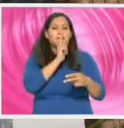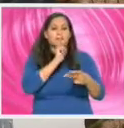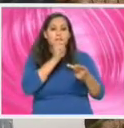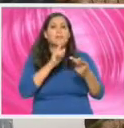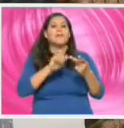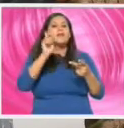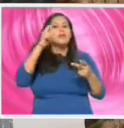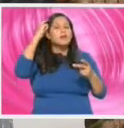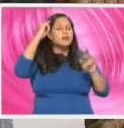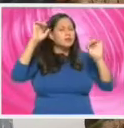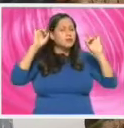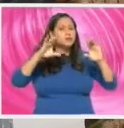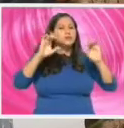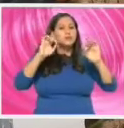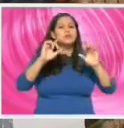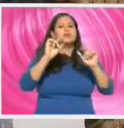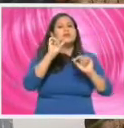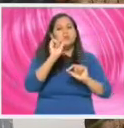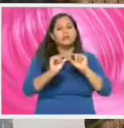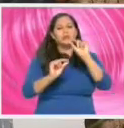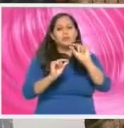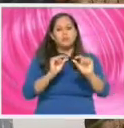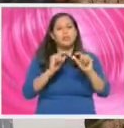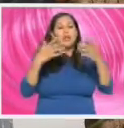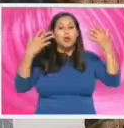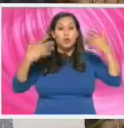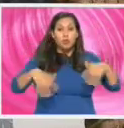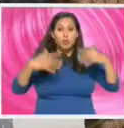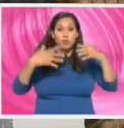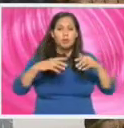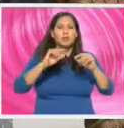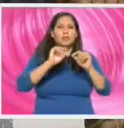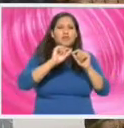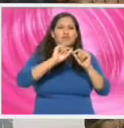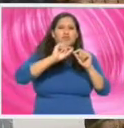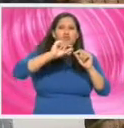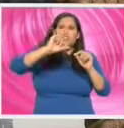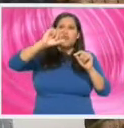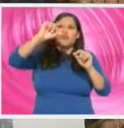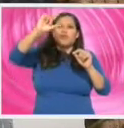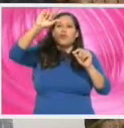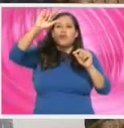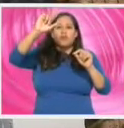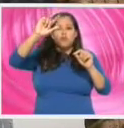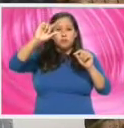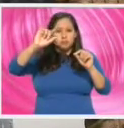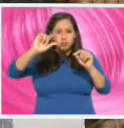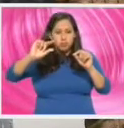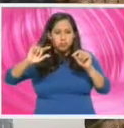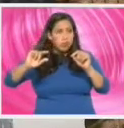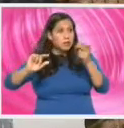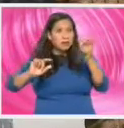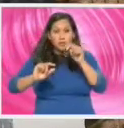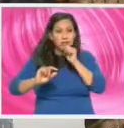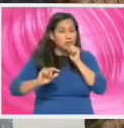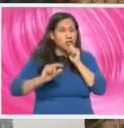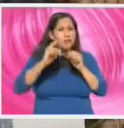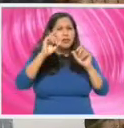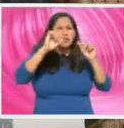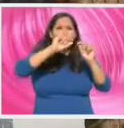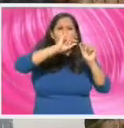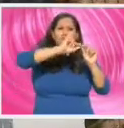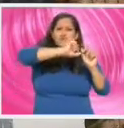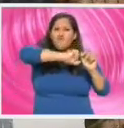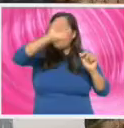la migraña por lo general es gradual. Empieza a doler y llega a un punto cúspide y después va de bajada. Cuando no sucede eso, cuando el dolor es intenso de